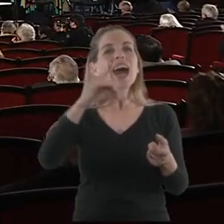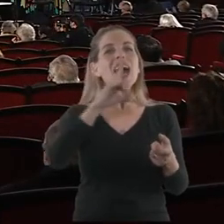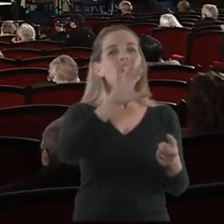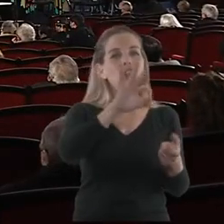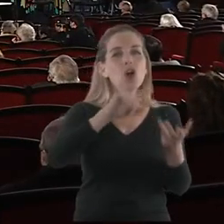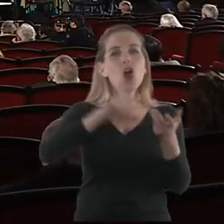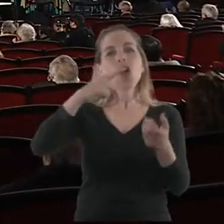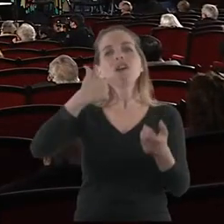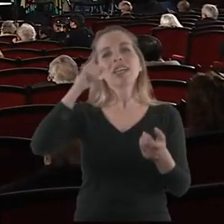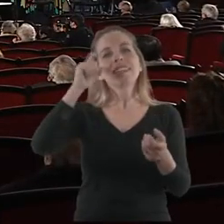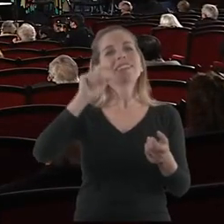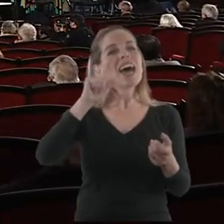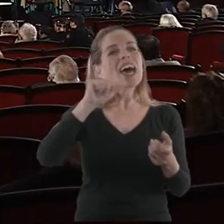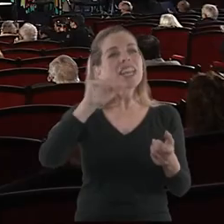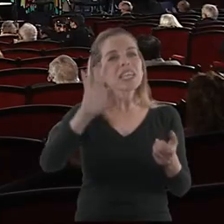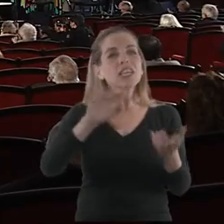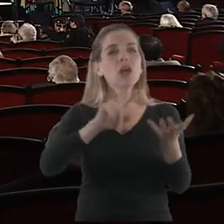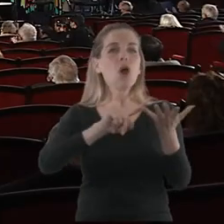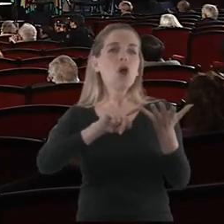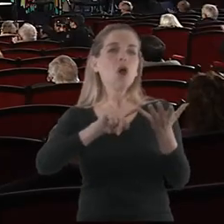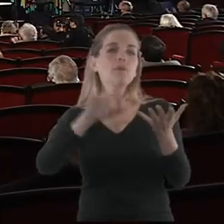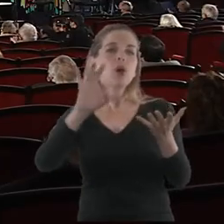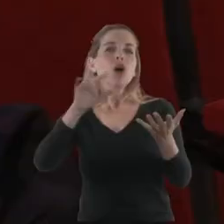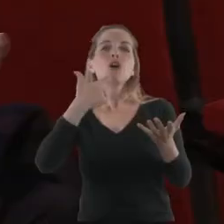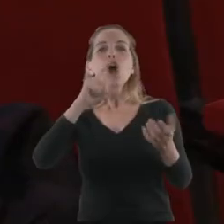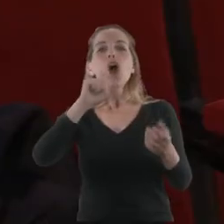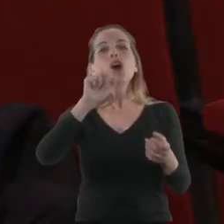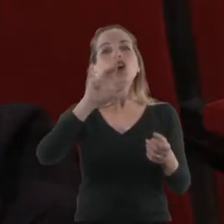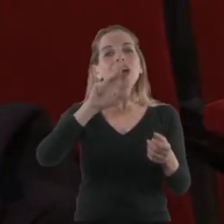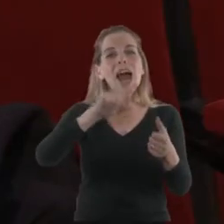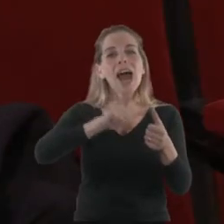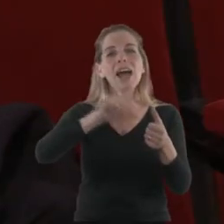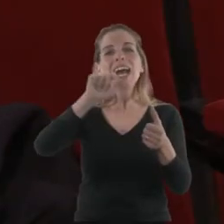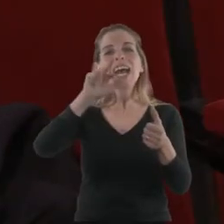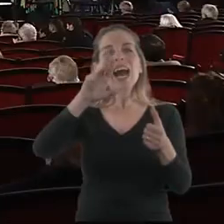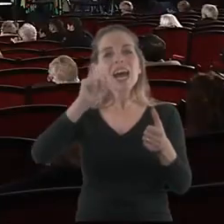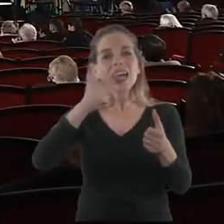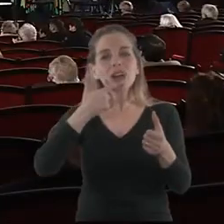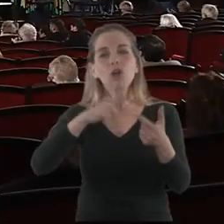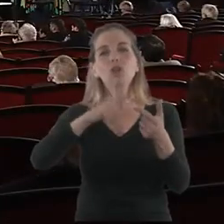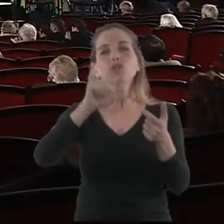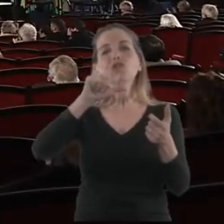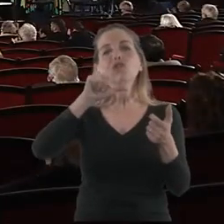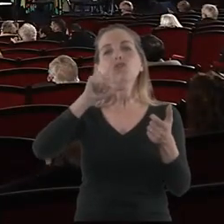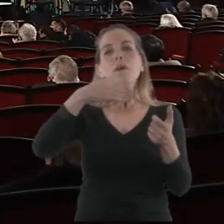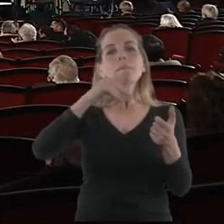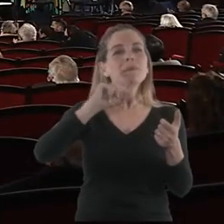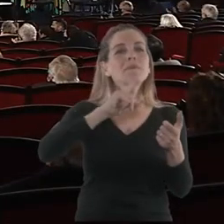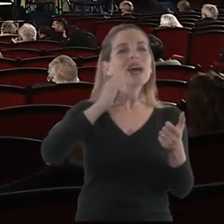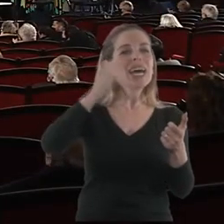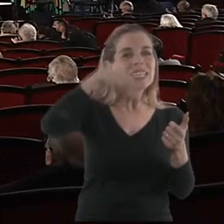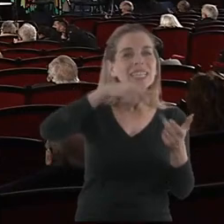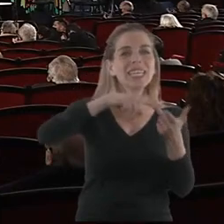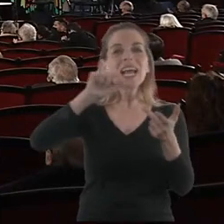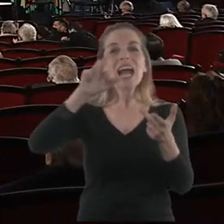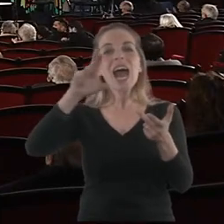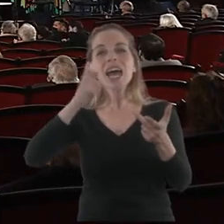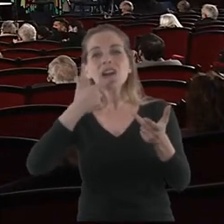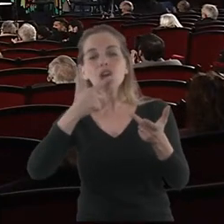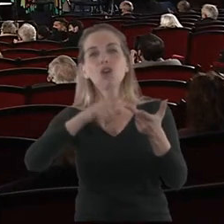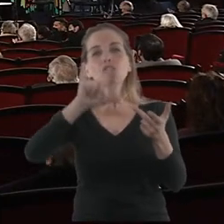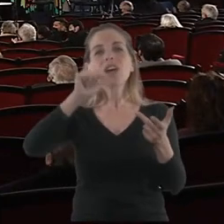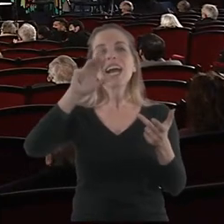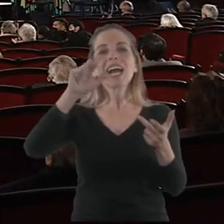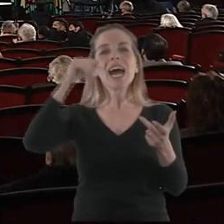Gotifredi, Sergio Tupilojón, Oscar Mandebura, Carlos Martín González, Carlos Nefe,